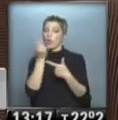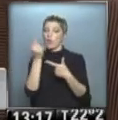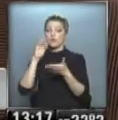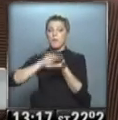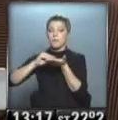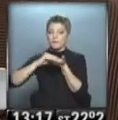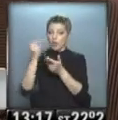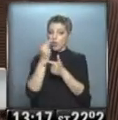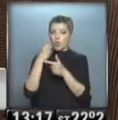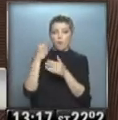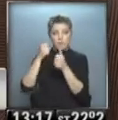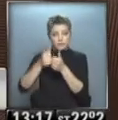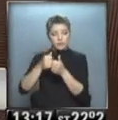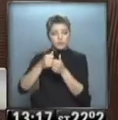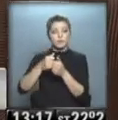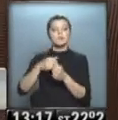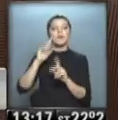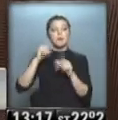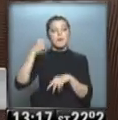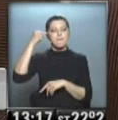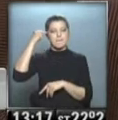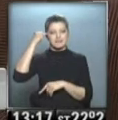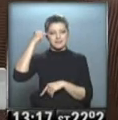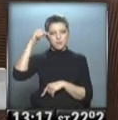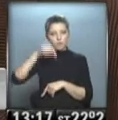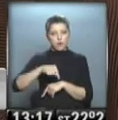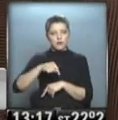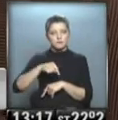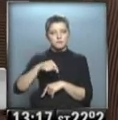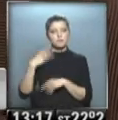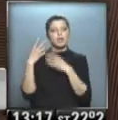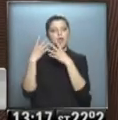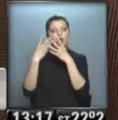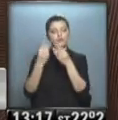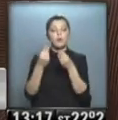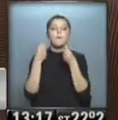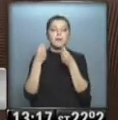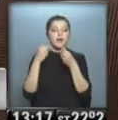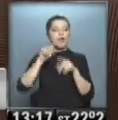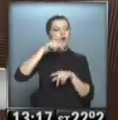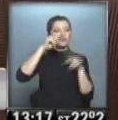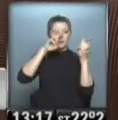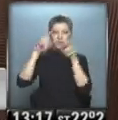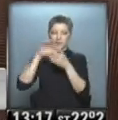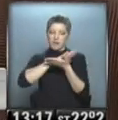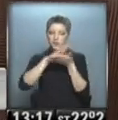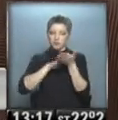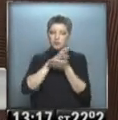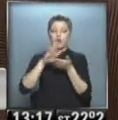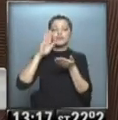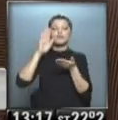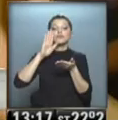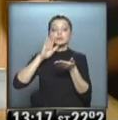renta financiera. Creemos que esto además nos tiene que dar margen para resolver otro tema pendiente, que es el del impuesto a